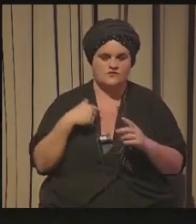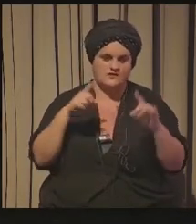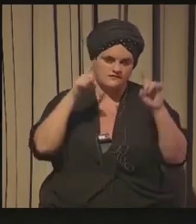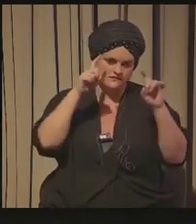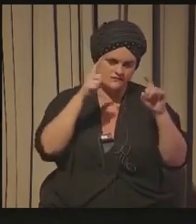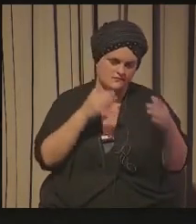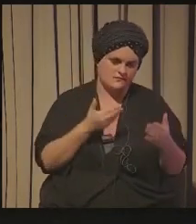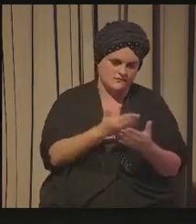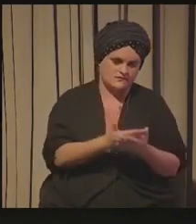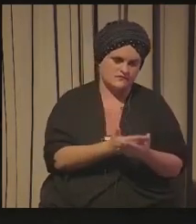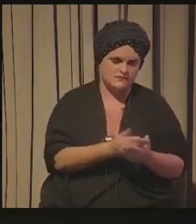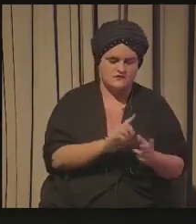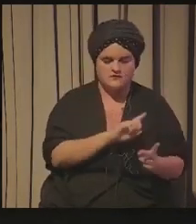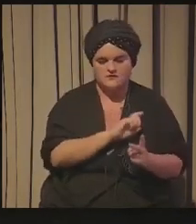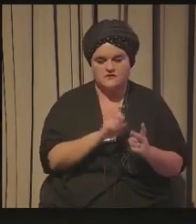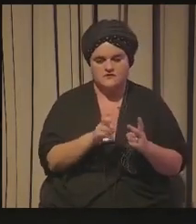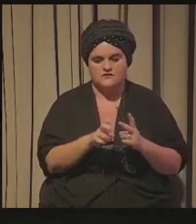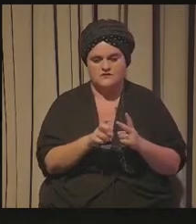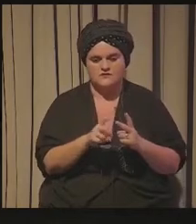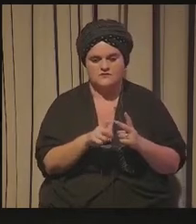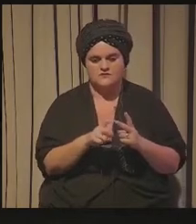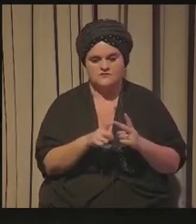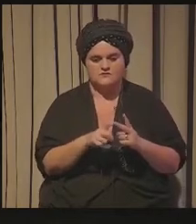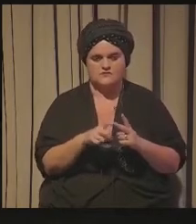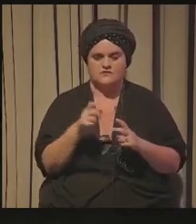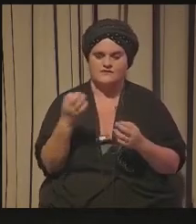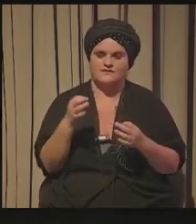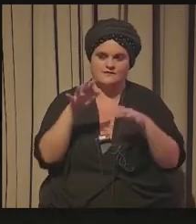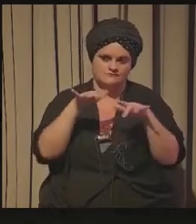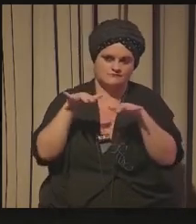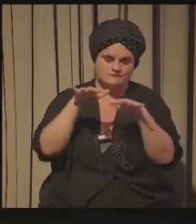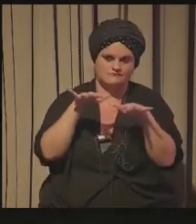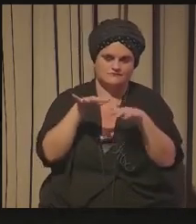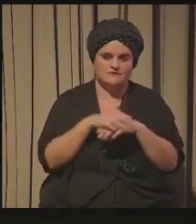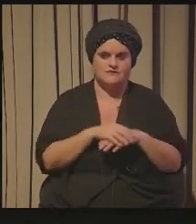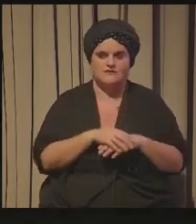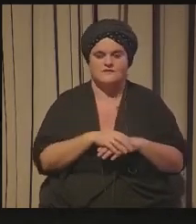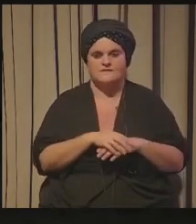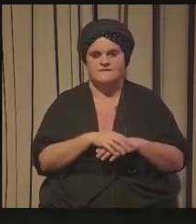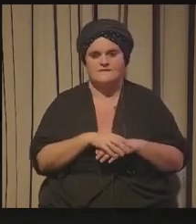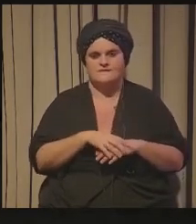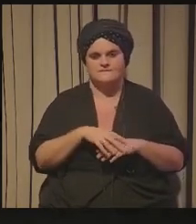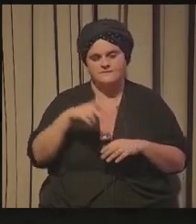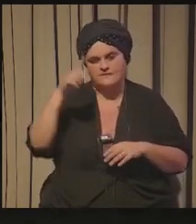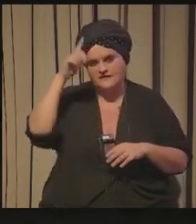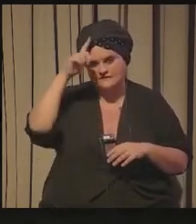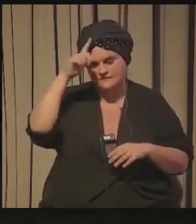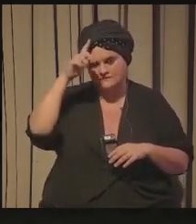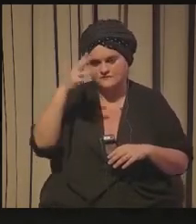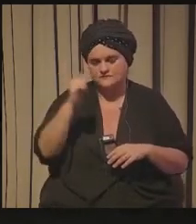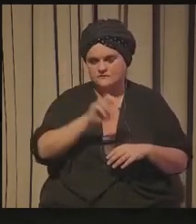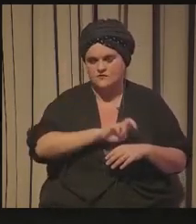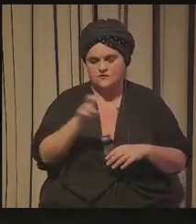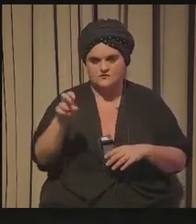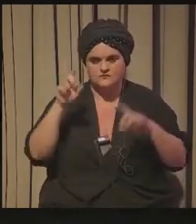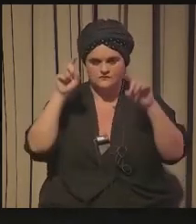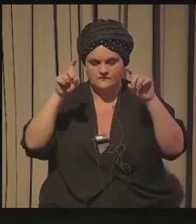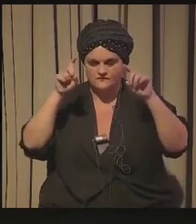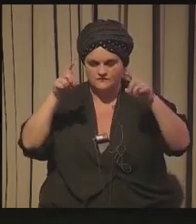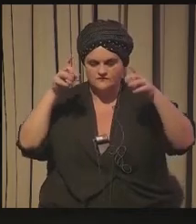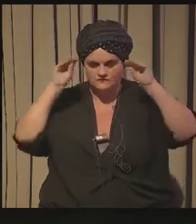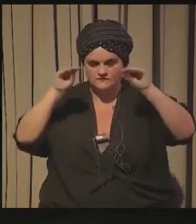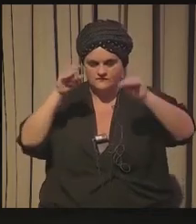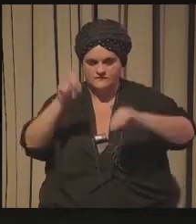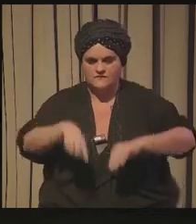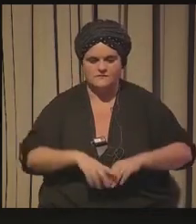este planteamiento y otro le tenemos que convencer. Hay un colegio en Estambul donde se está formando al profesorado y están